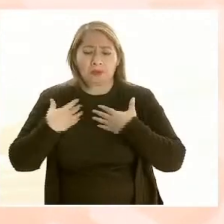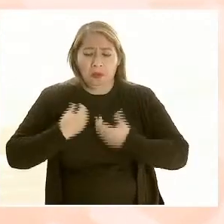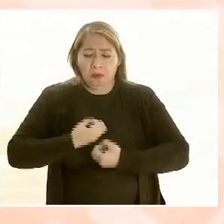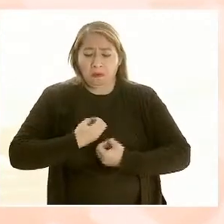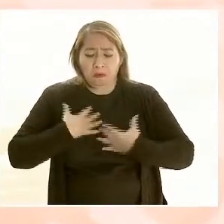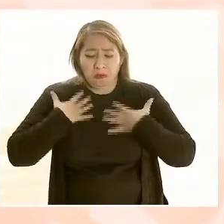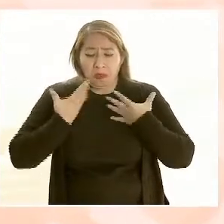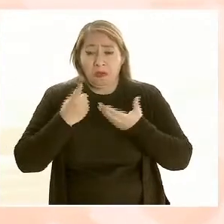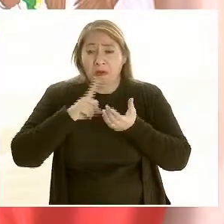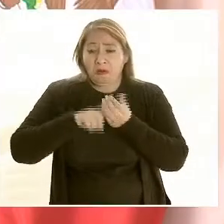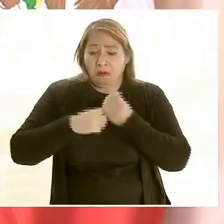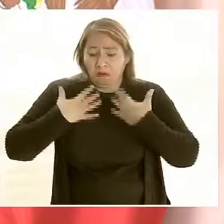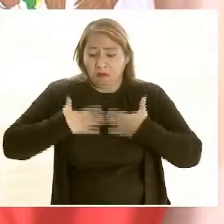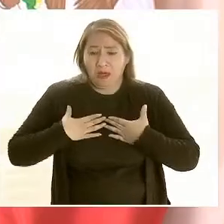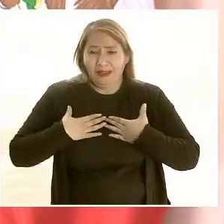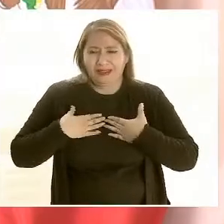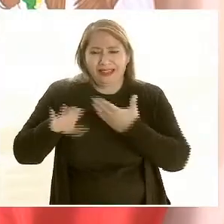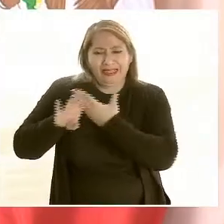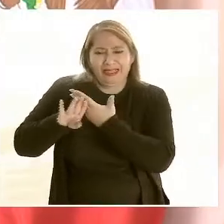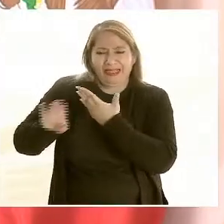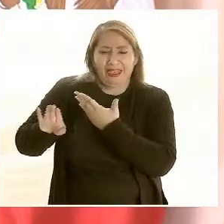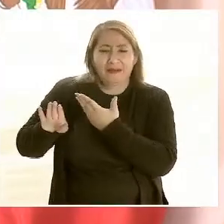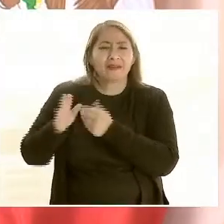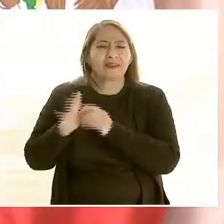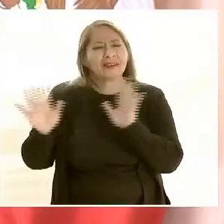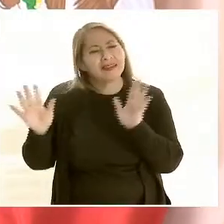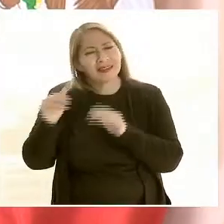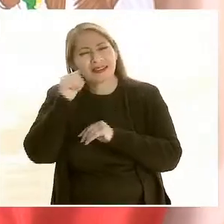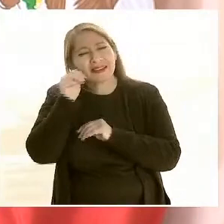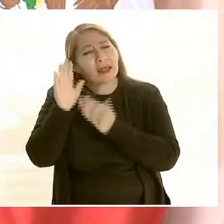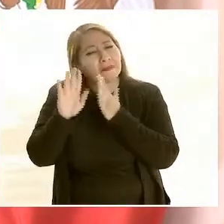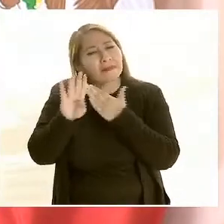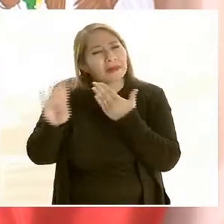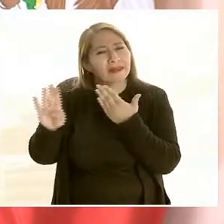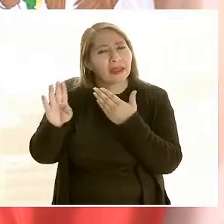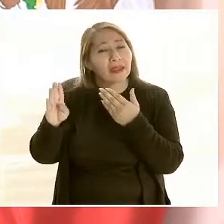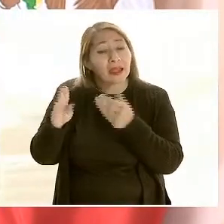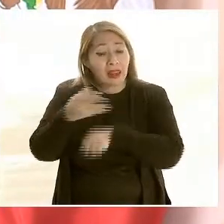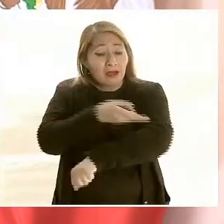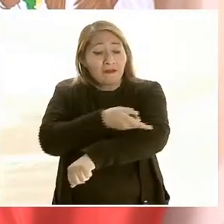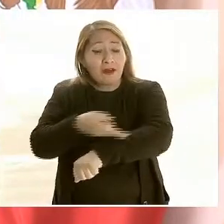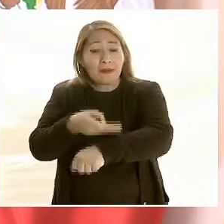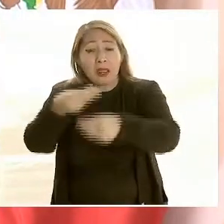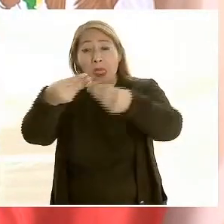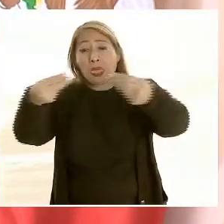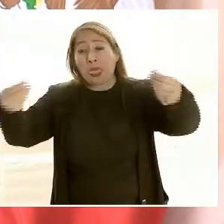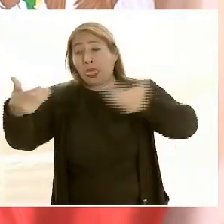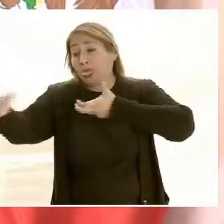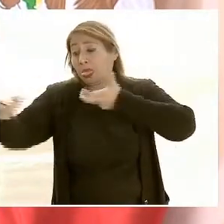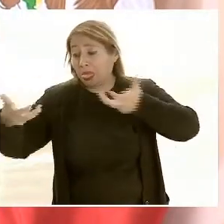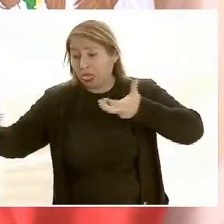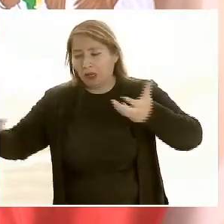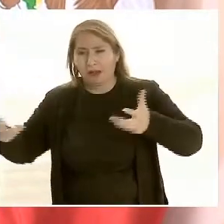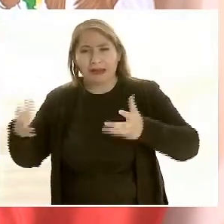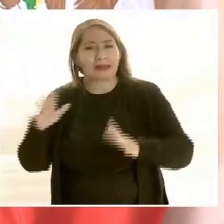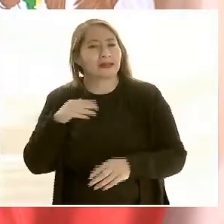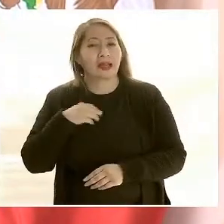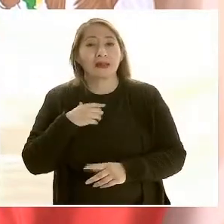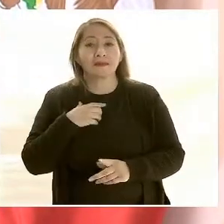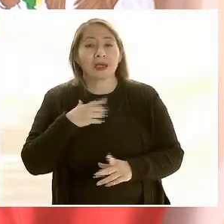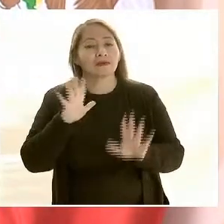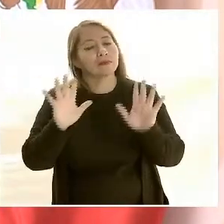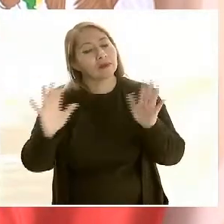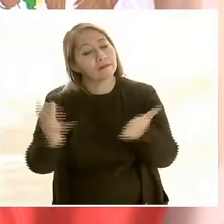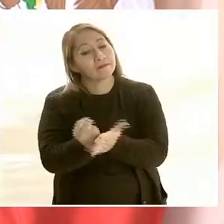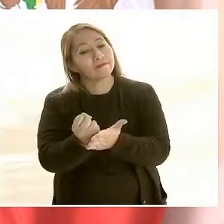espirituales, si se evita la desintegración de las familias, se logra la